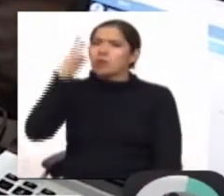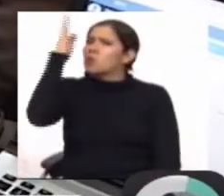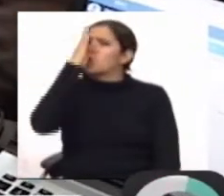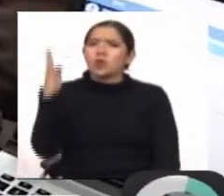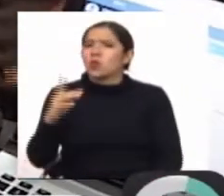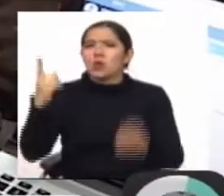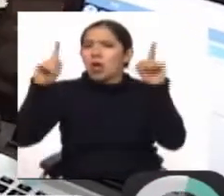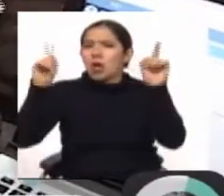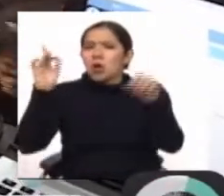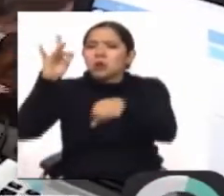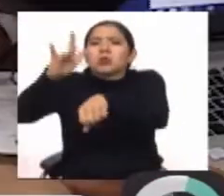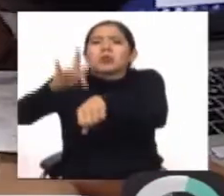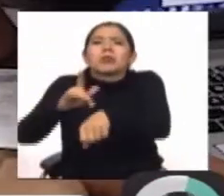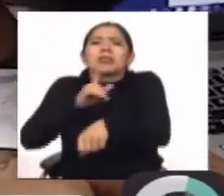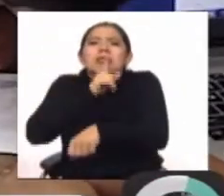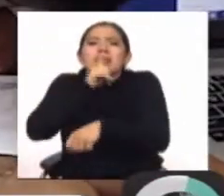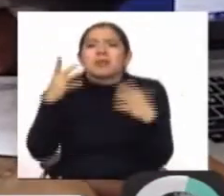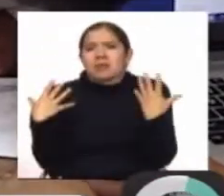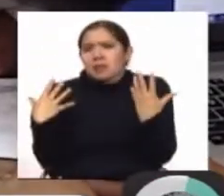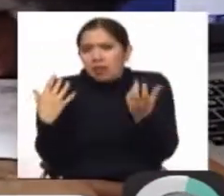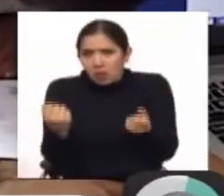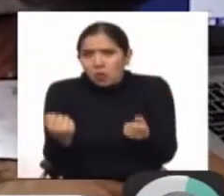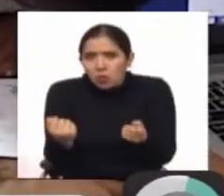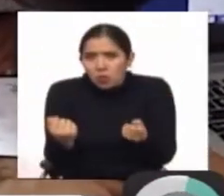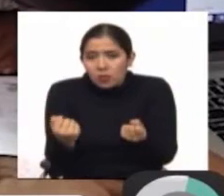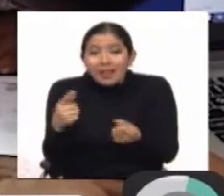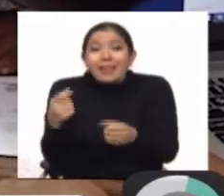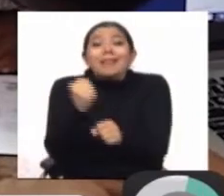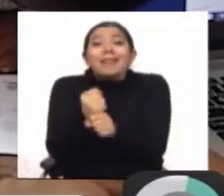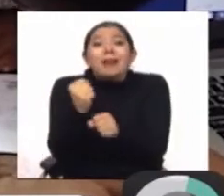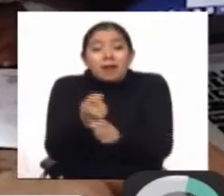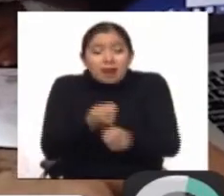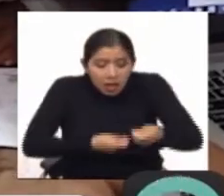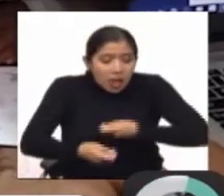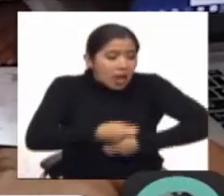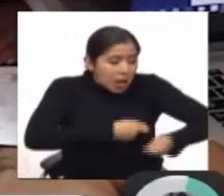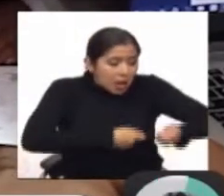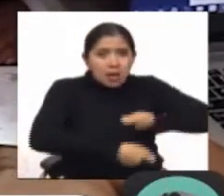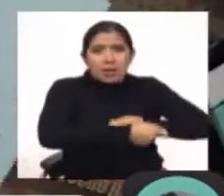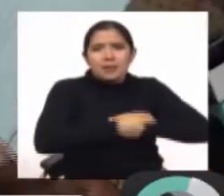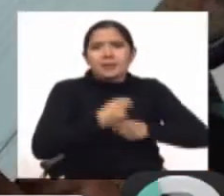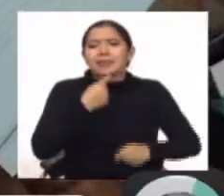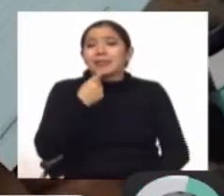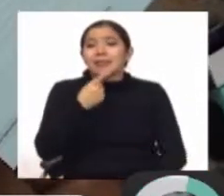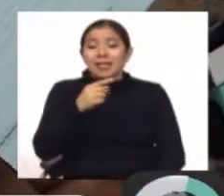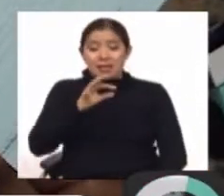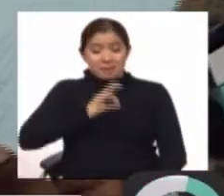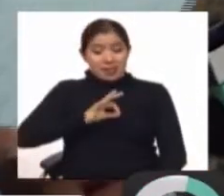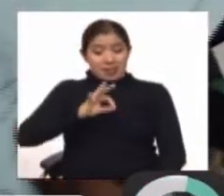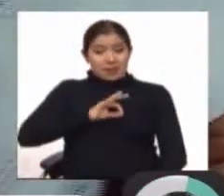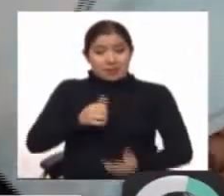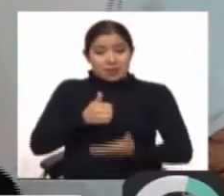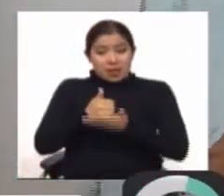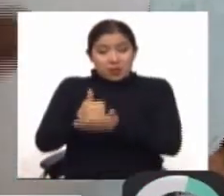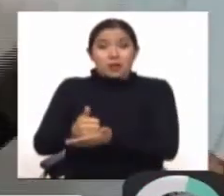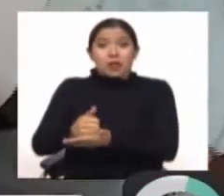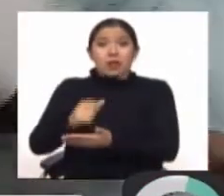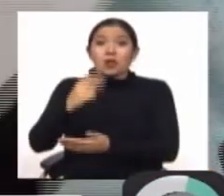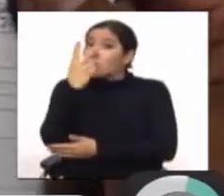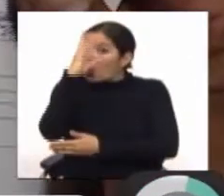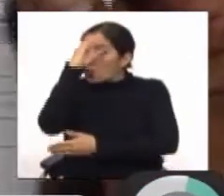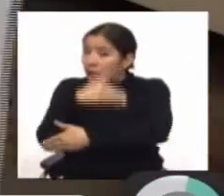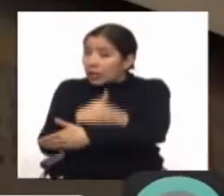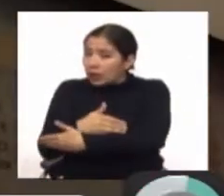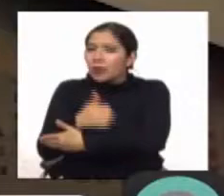un seguro para la atención médica. De ocupación comerciante, doña Lidia señala que este beneficio ayudará a que sus dos hijos y ella puedan